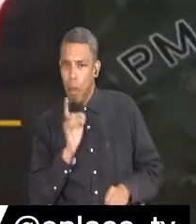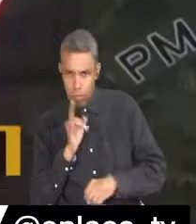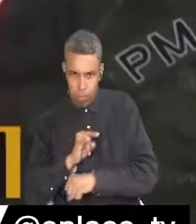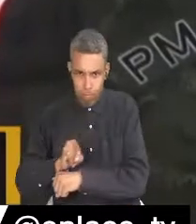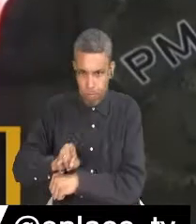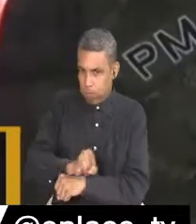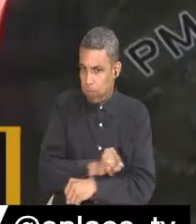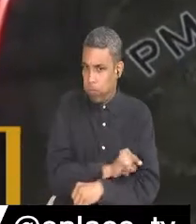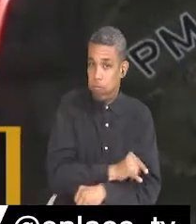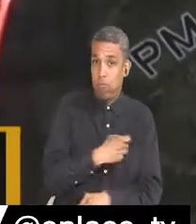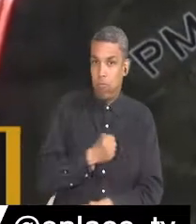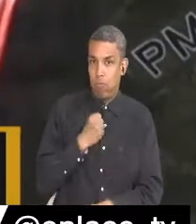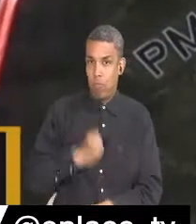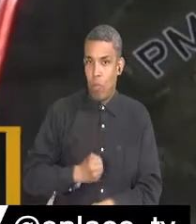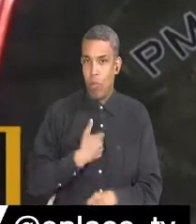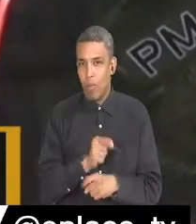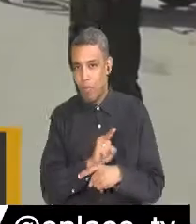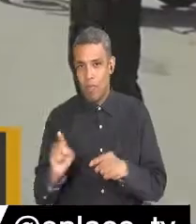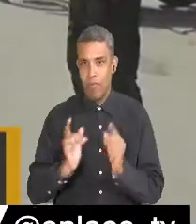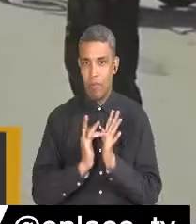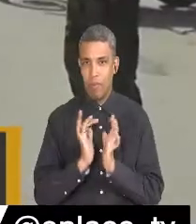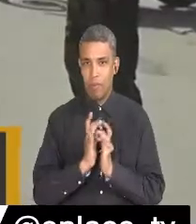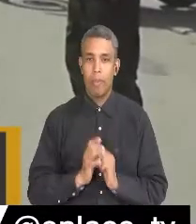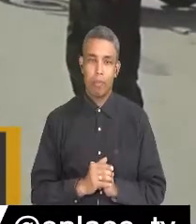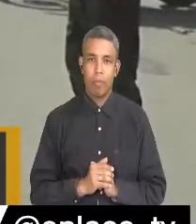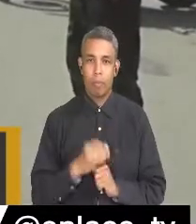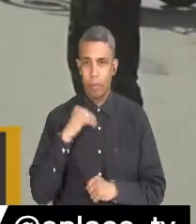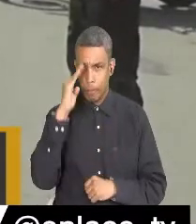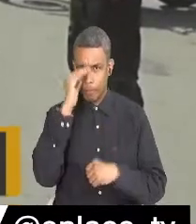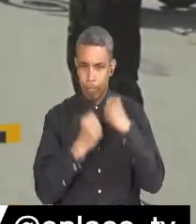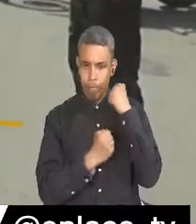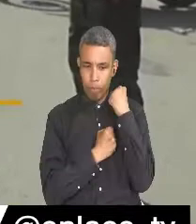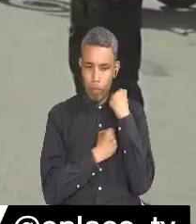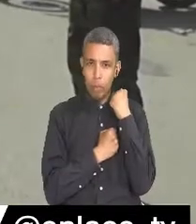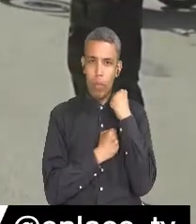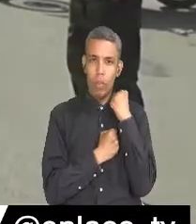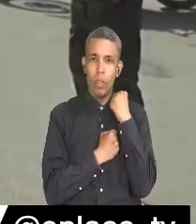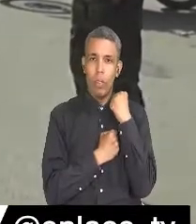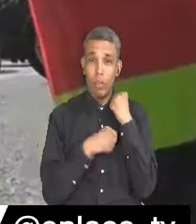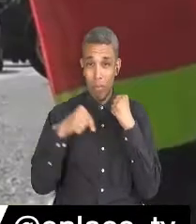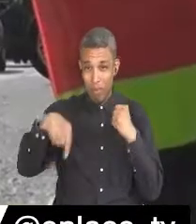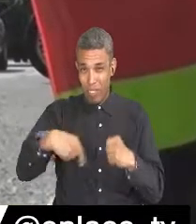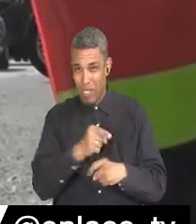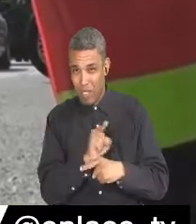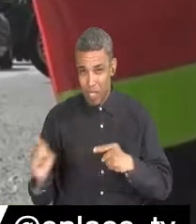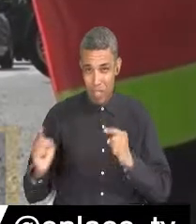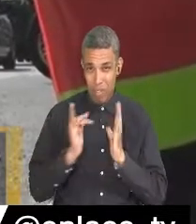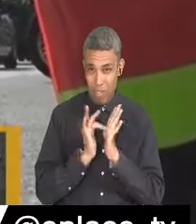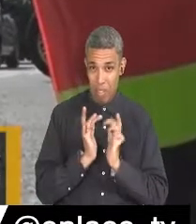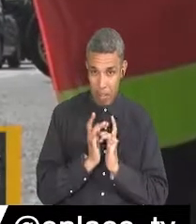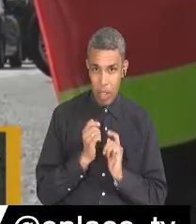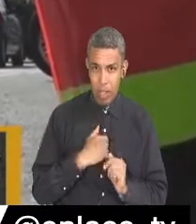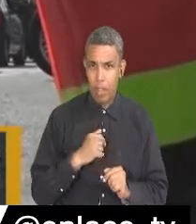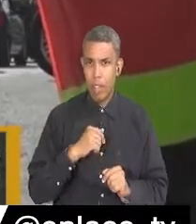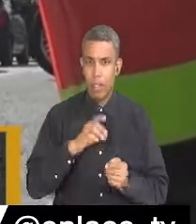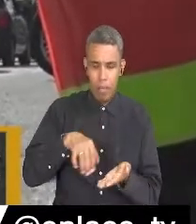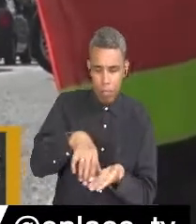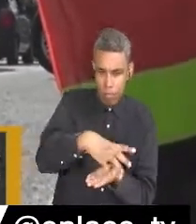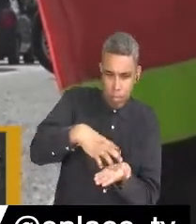unidades tácticas y orgánicas de la Quinta Brigada, adscritas a la Segunda División del Ejército Nacional, realizarán un despliegue de seguridad en las principales vías de